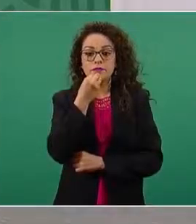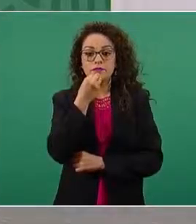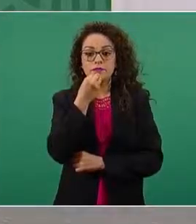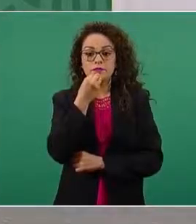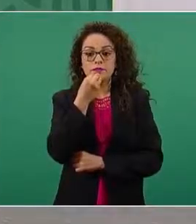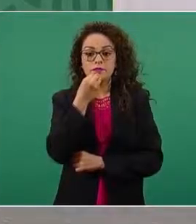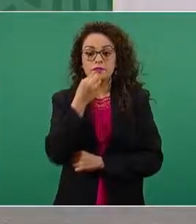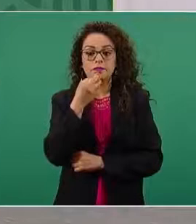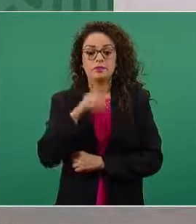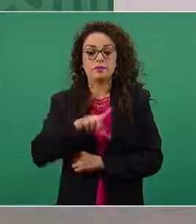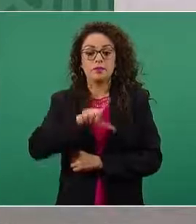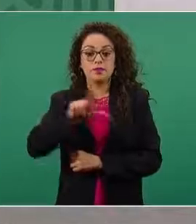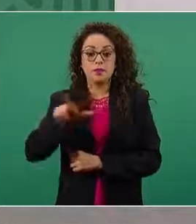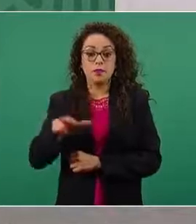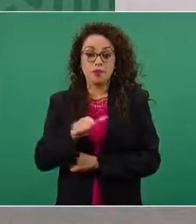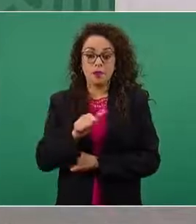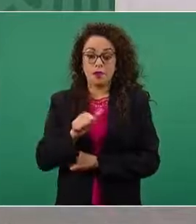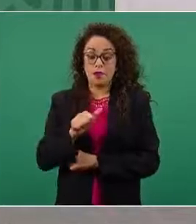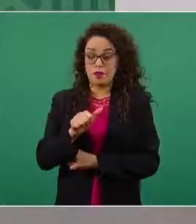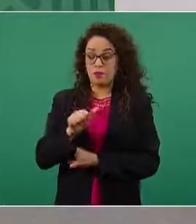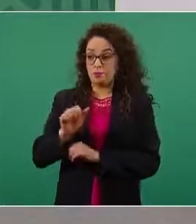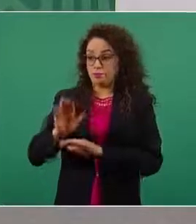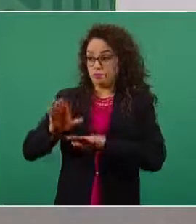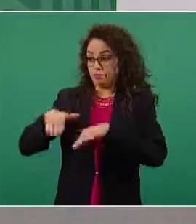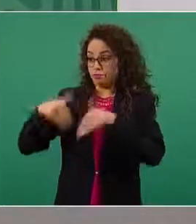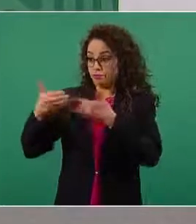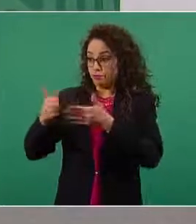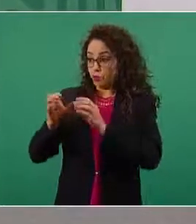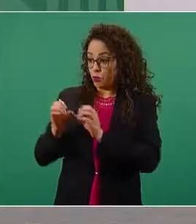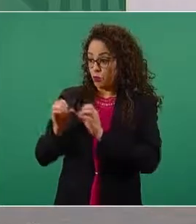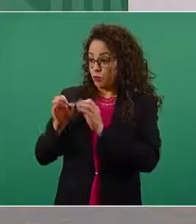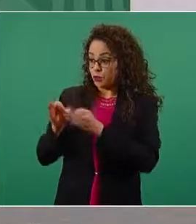llegan a la oficina a las 10,